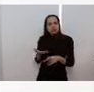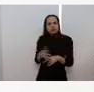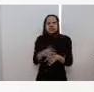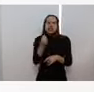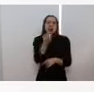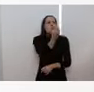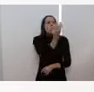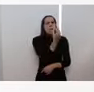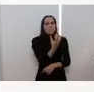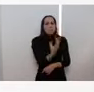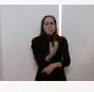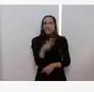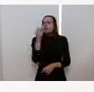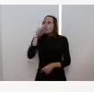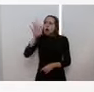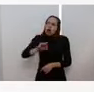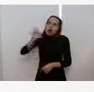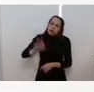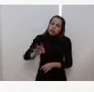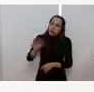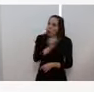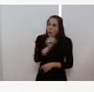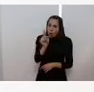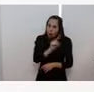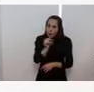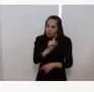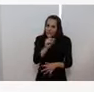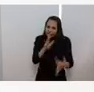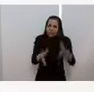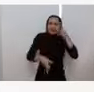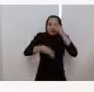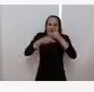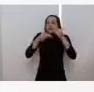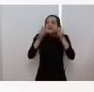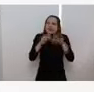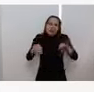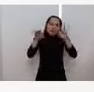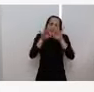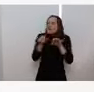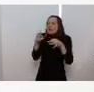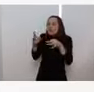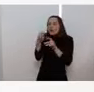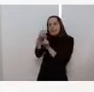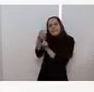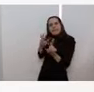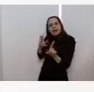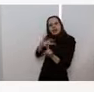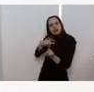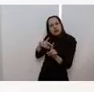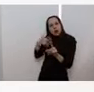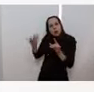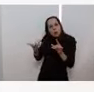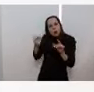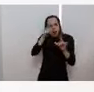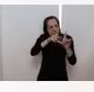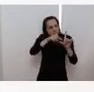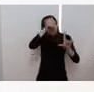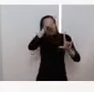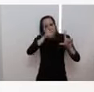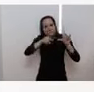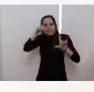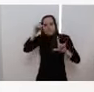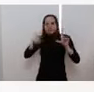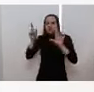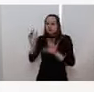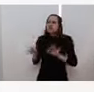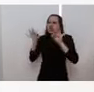cifras de procedimientos realizados sino que también es impacto en salud se mide desde unos parámetros de calidad y tenemos